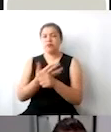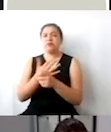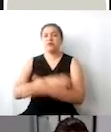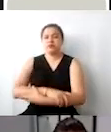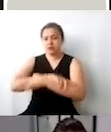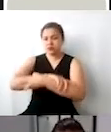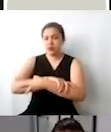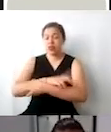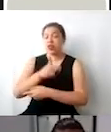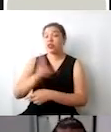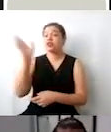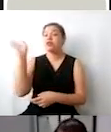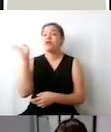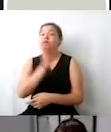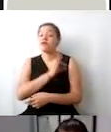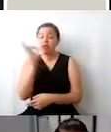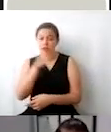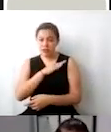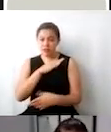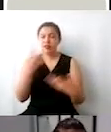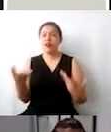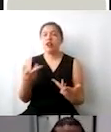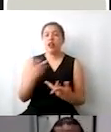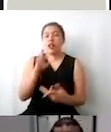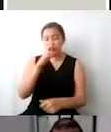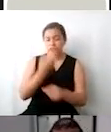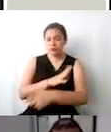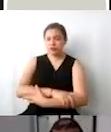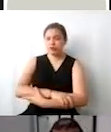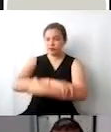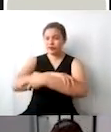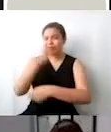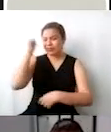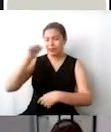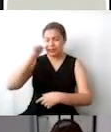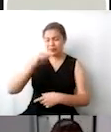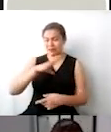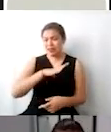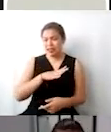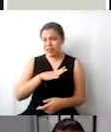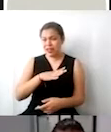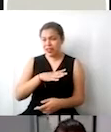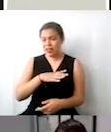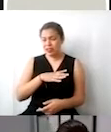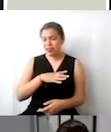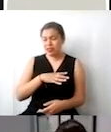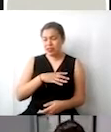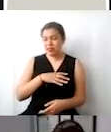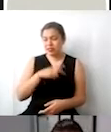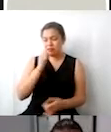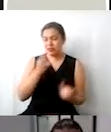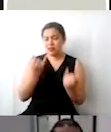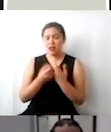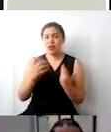no es cierto. La responsabilidad solidaria se da todo el tiempo, aun cuando se cumplan con todas